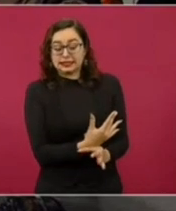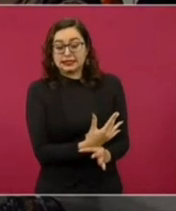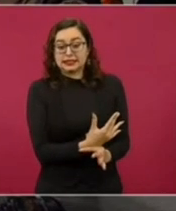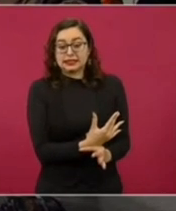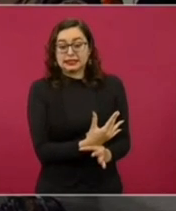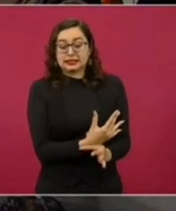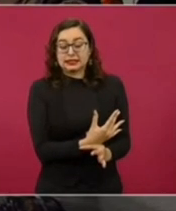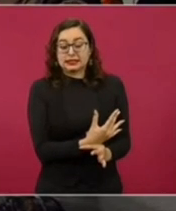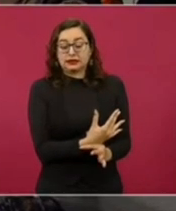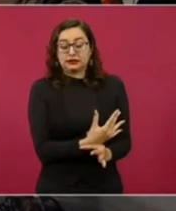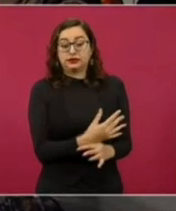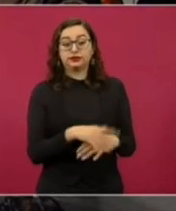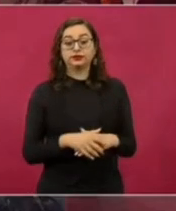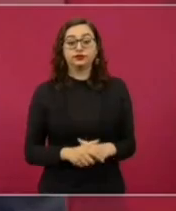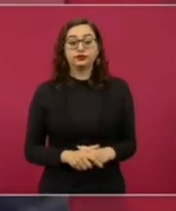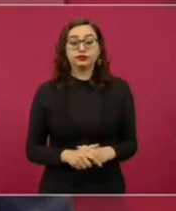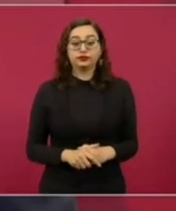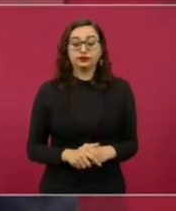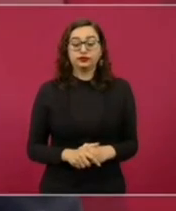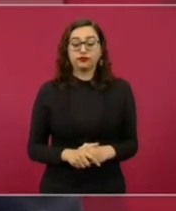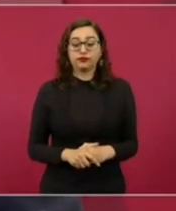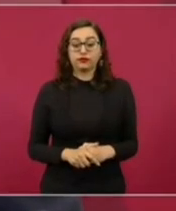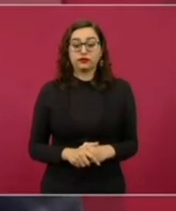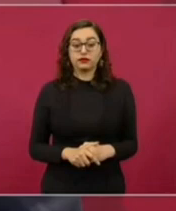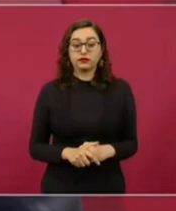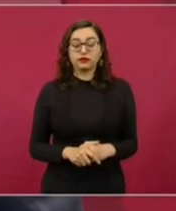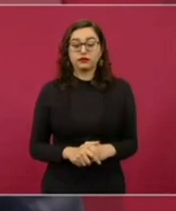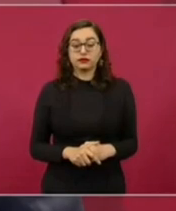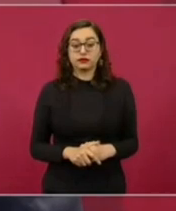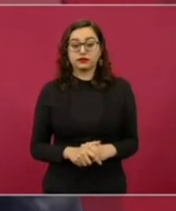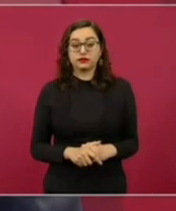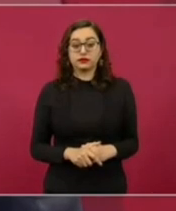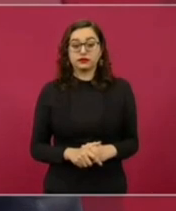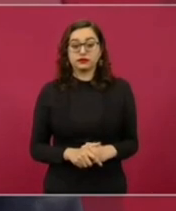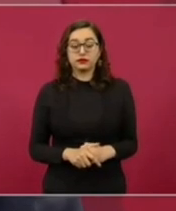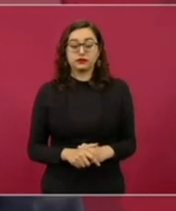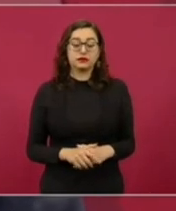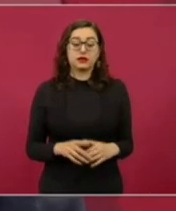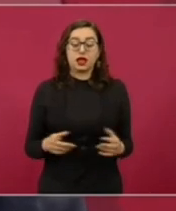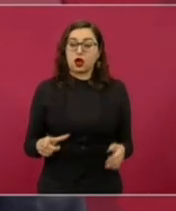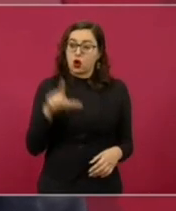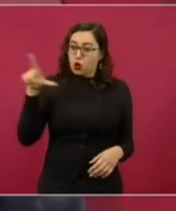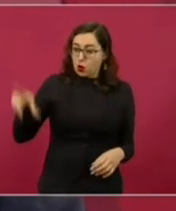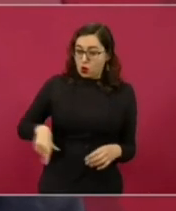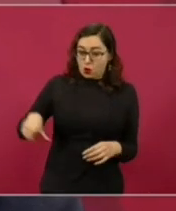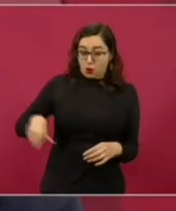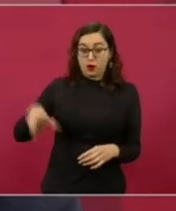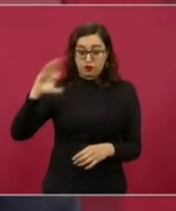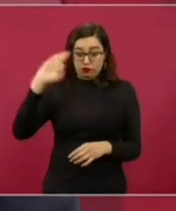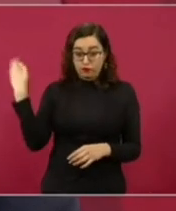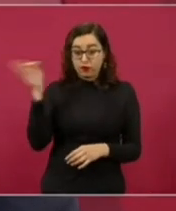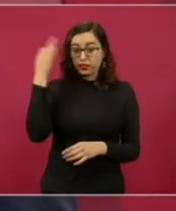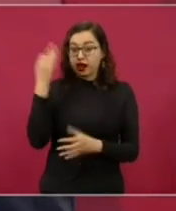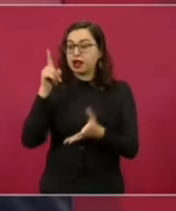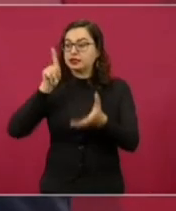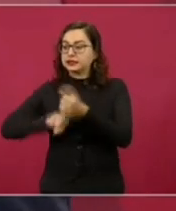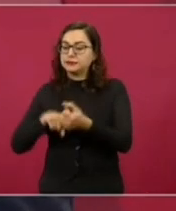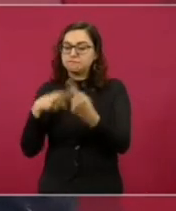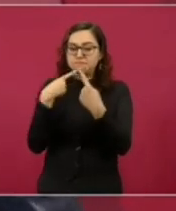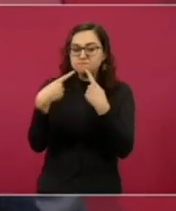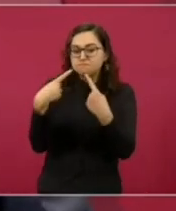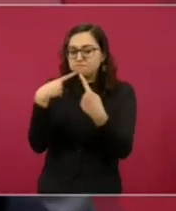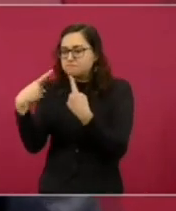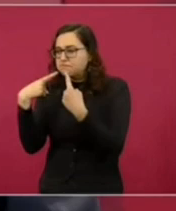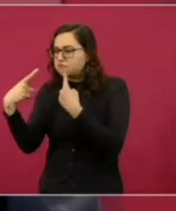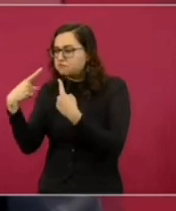era un